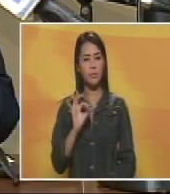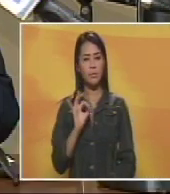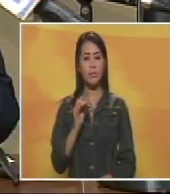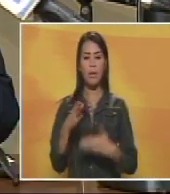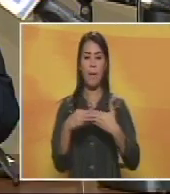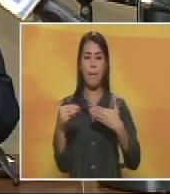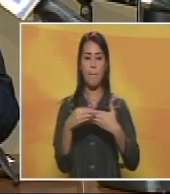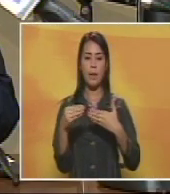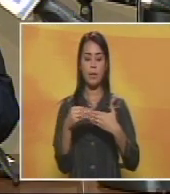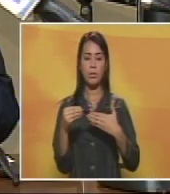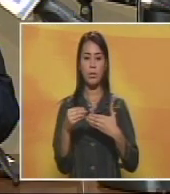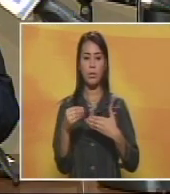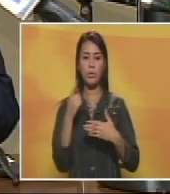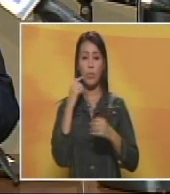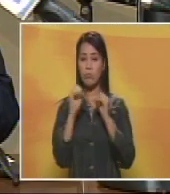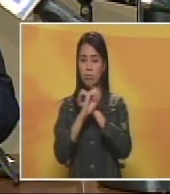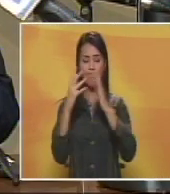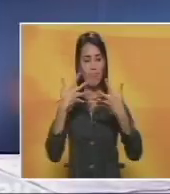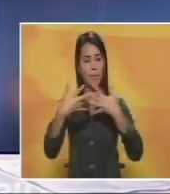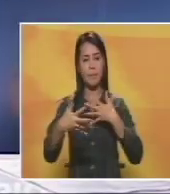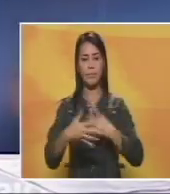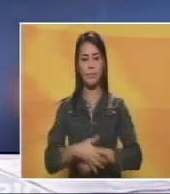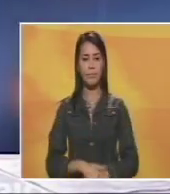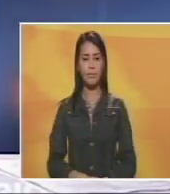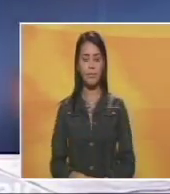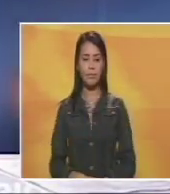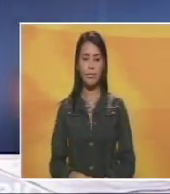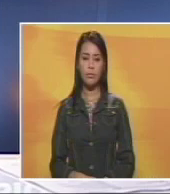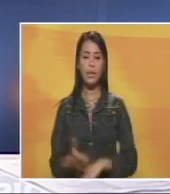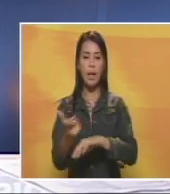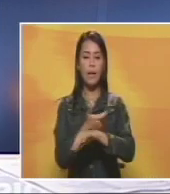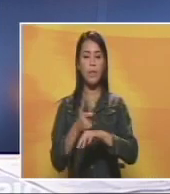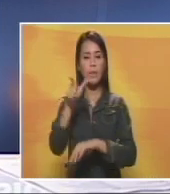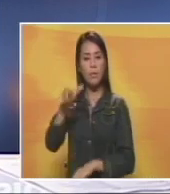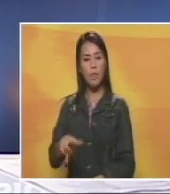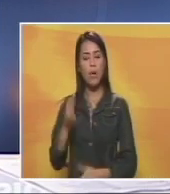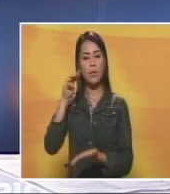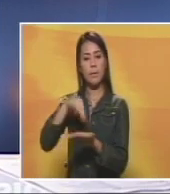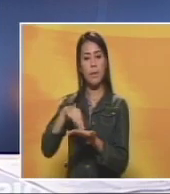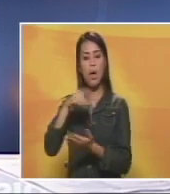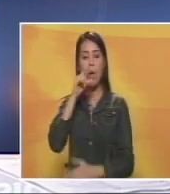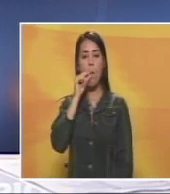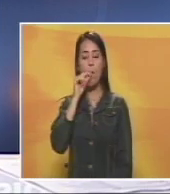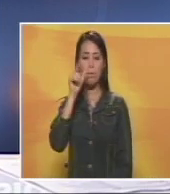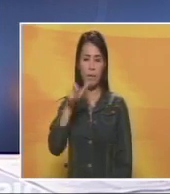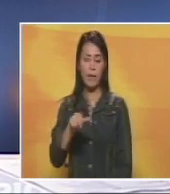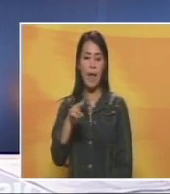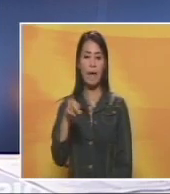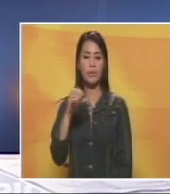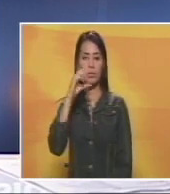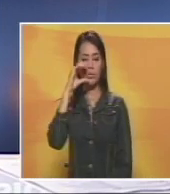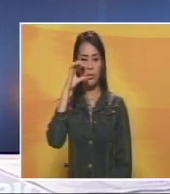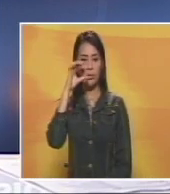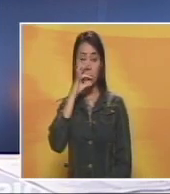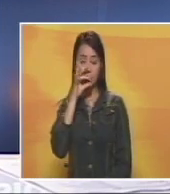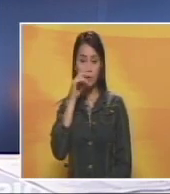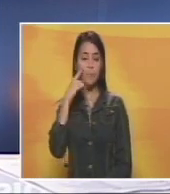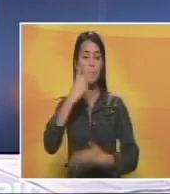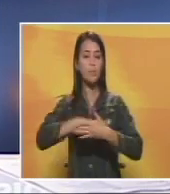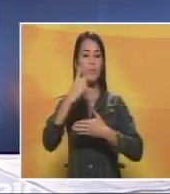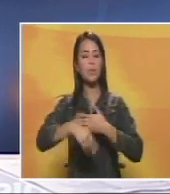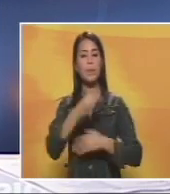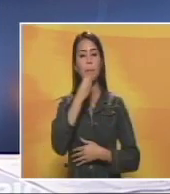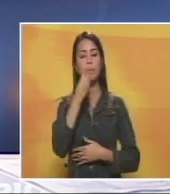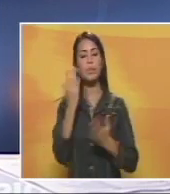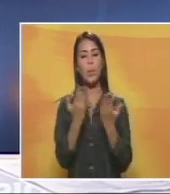la divisa no es transparente. El gobernador del estado Miranda, Héctor Rodríguez, informó que la implementación del programa de